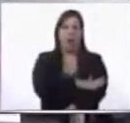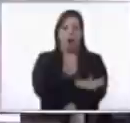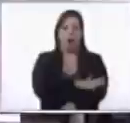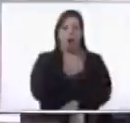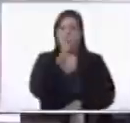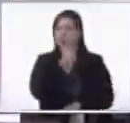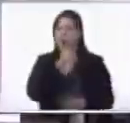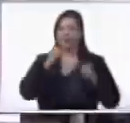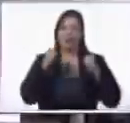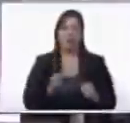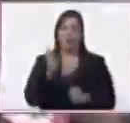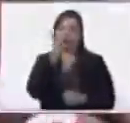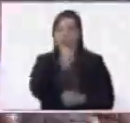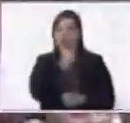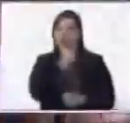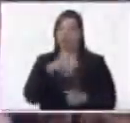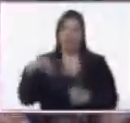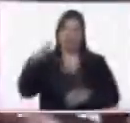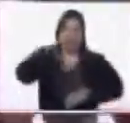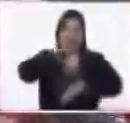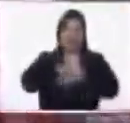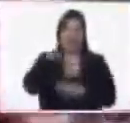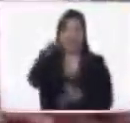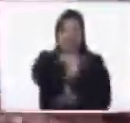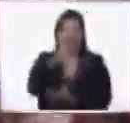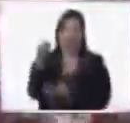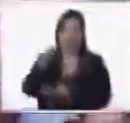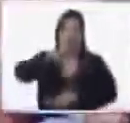país, donde hay más secuestros,